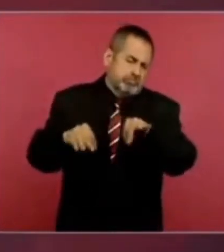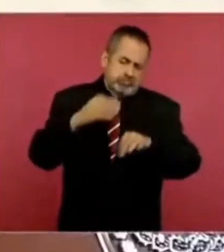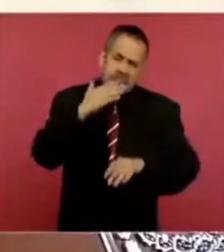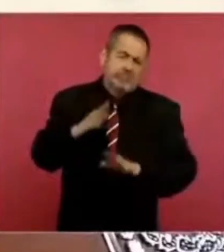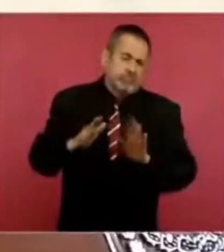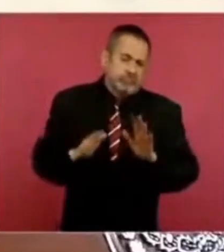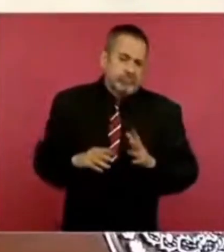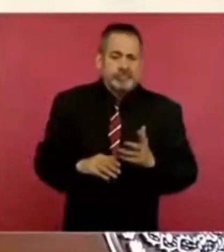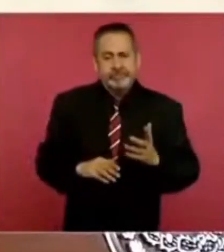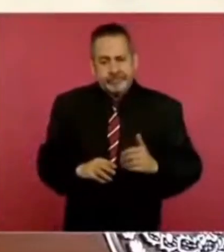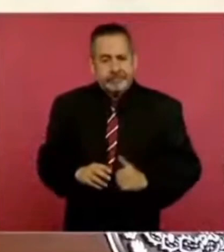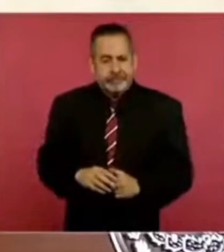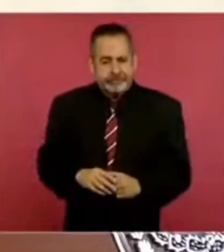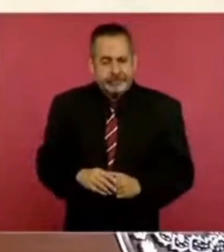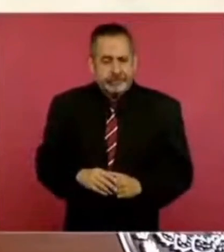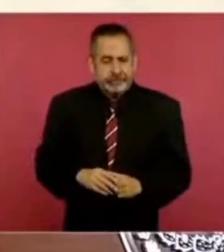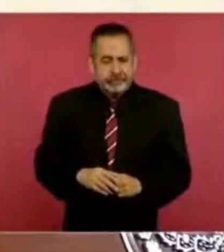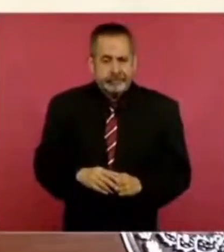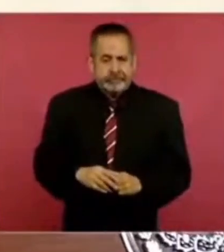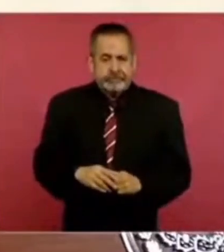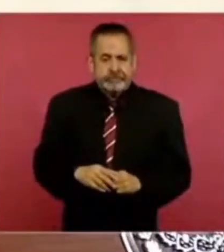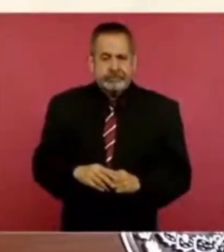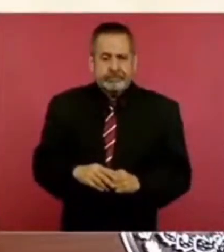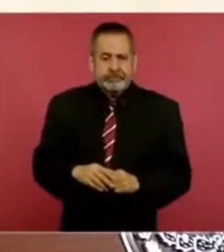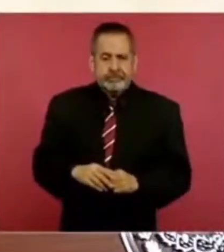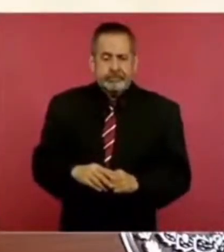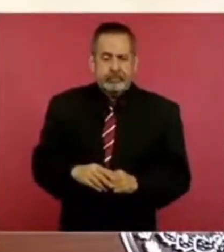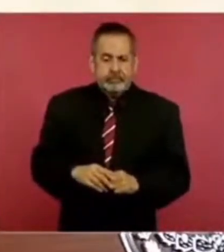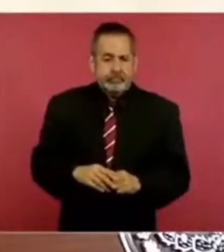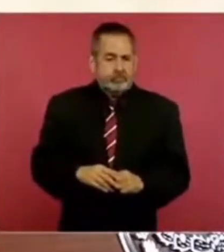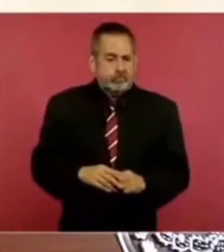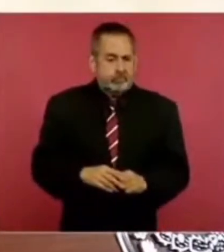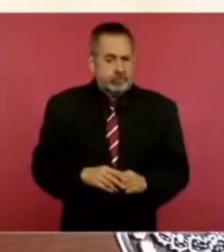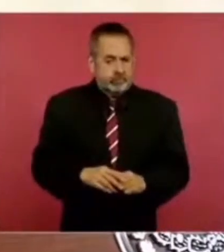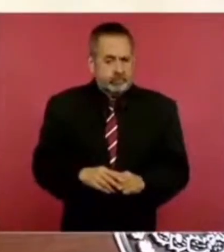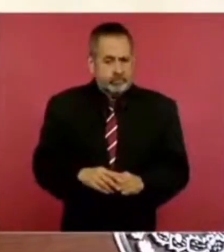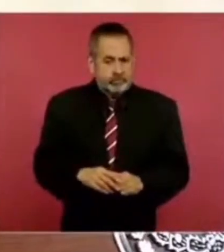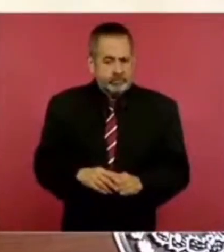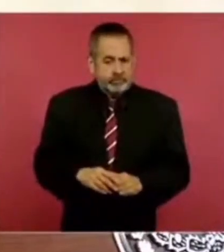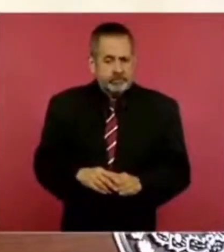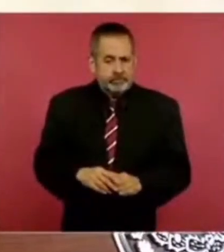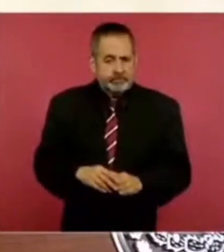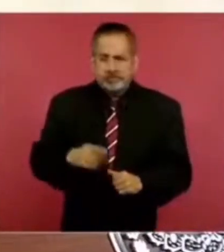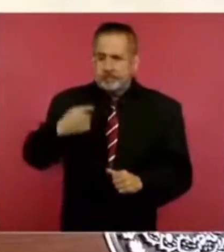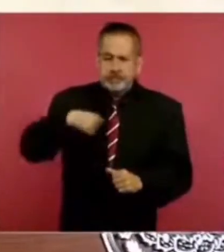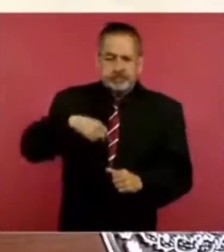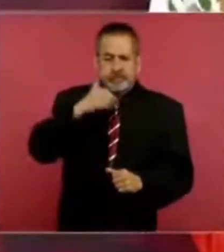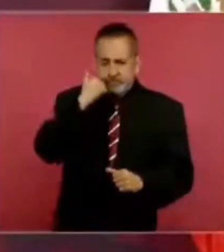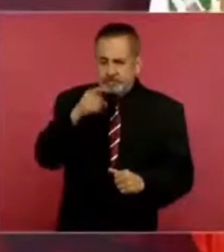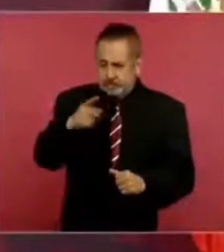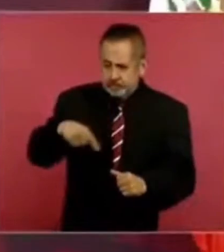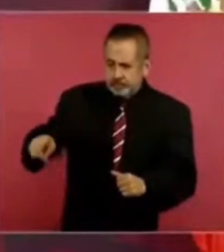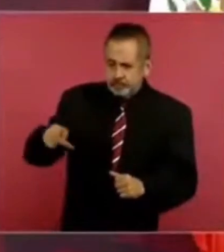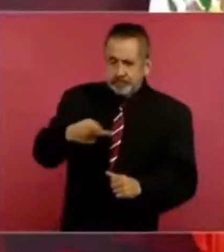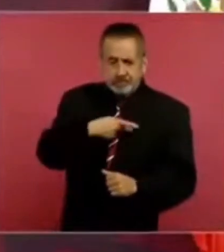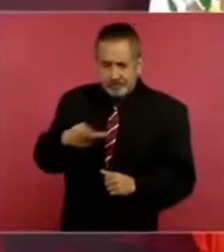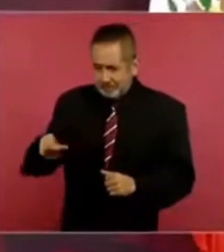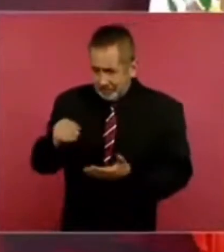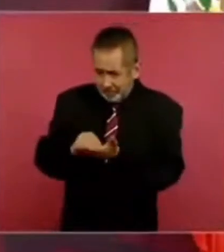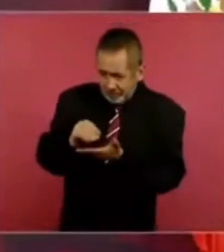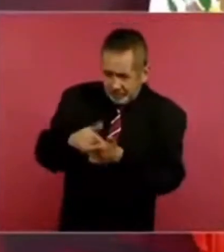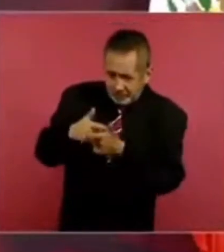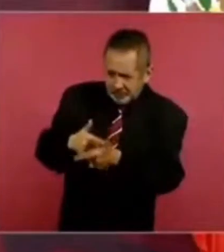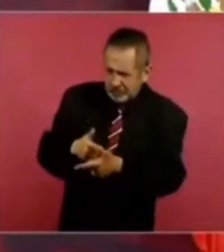Entonces, queremos que salgan de la pobreza millones de